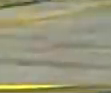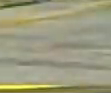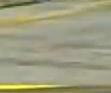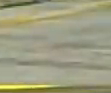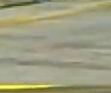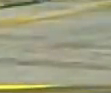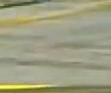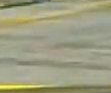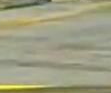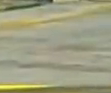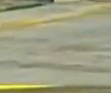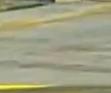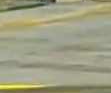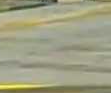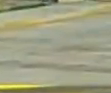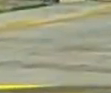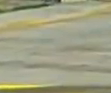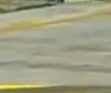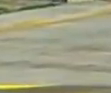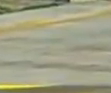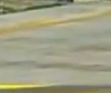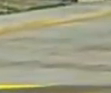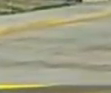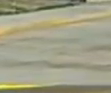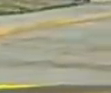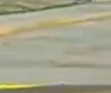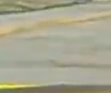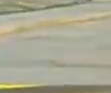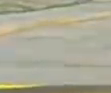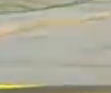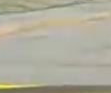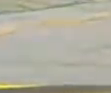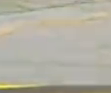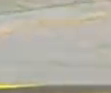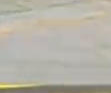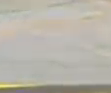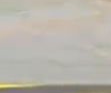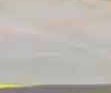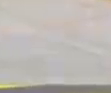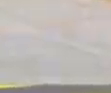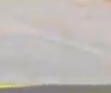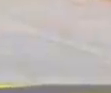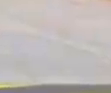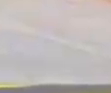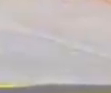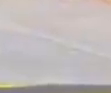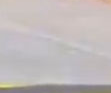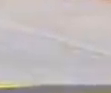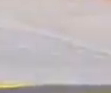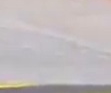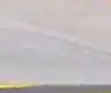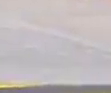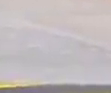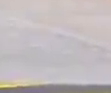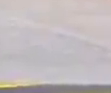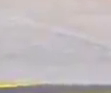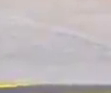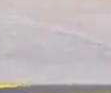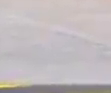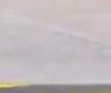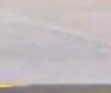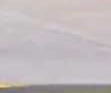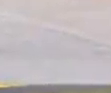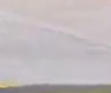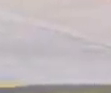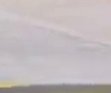la vivienda que ha reivindicado la revolución bolivariana en estos 22 años para garantizar